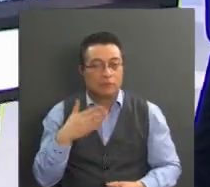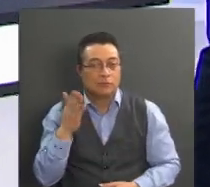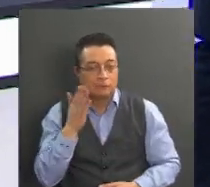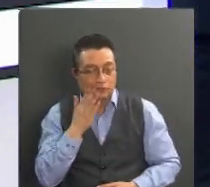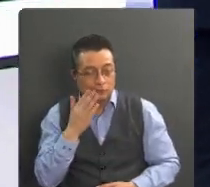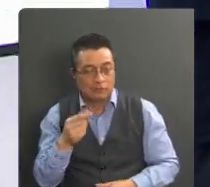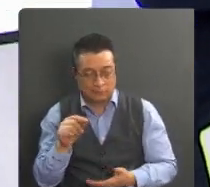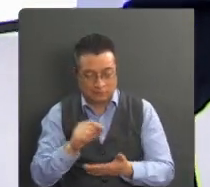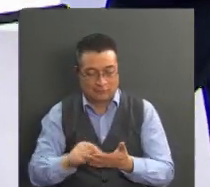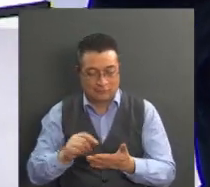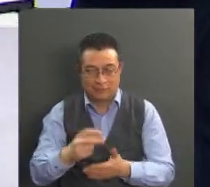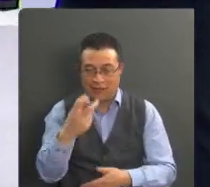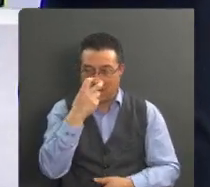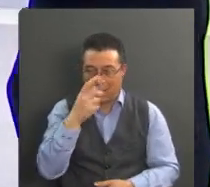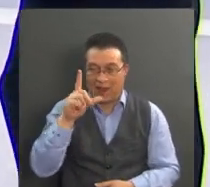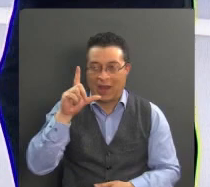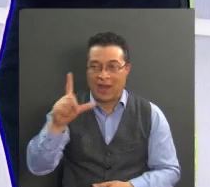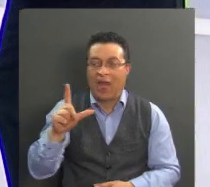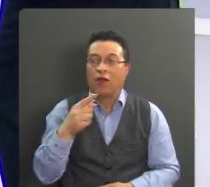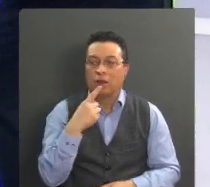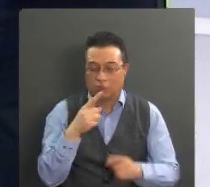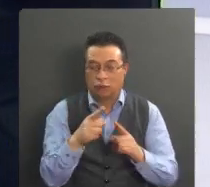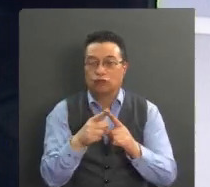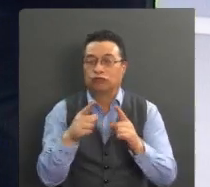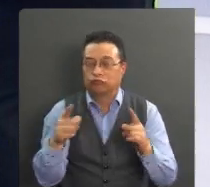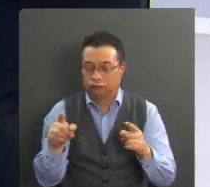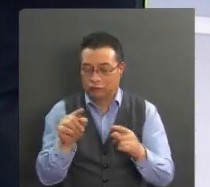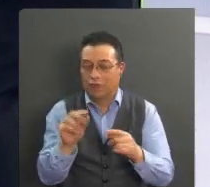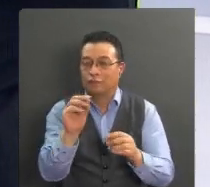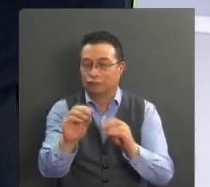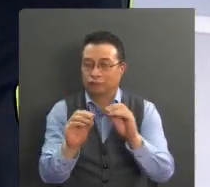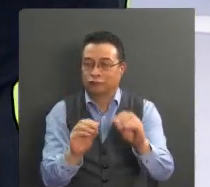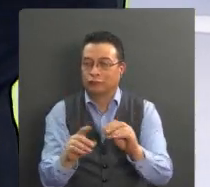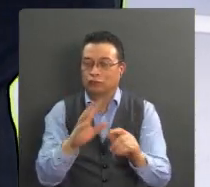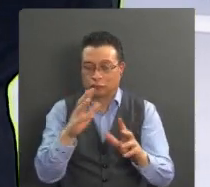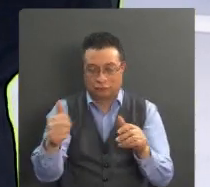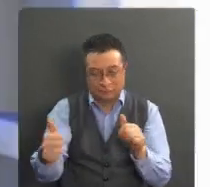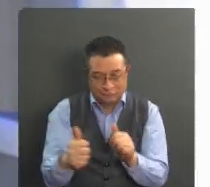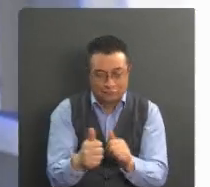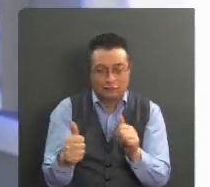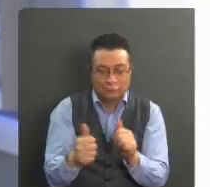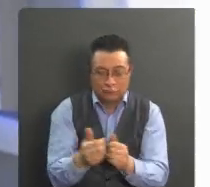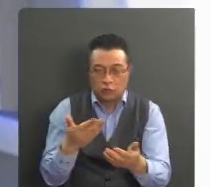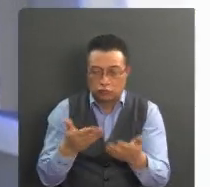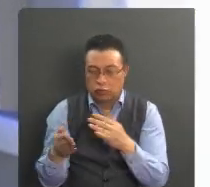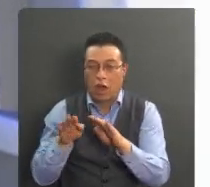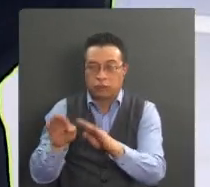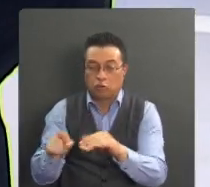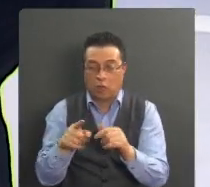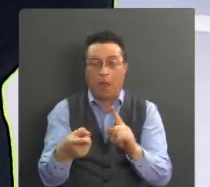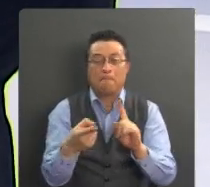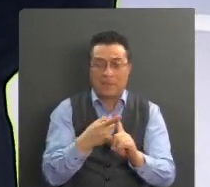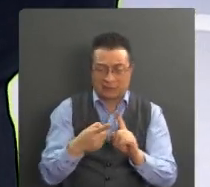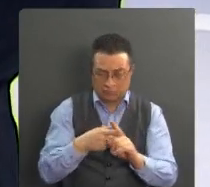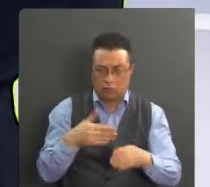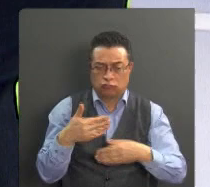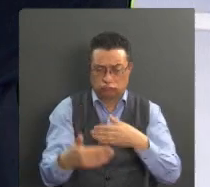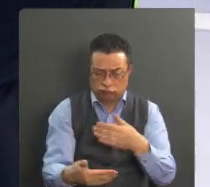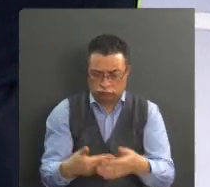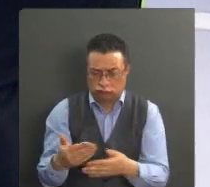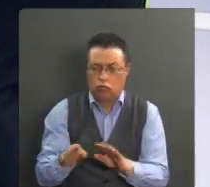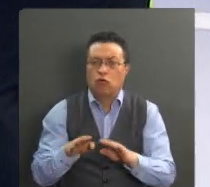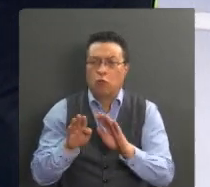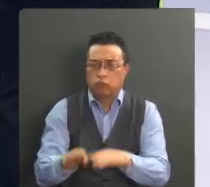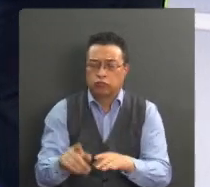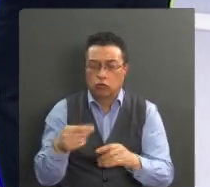expresidente Ricardo Lagos y detalla. Y hay un detalle largo de todos los acercamientos que ha tenido, su participación con el proceso constituyente, porque además del